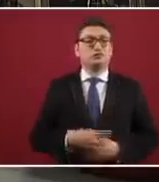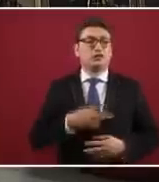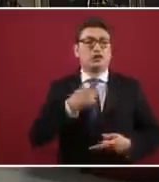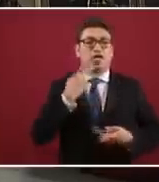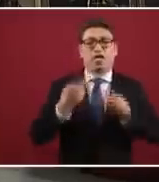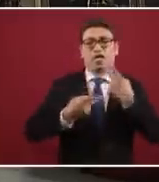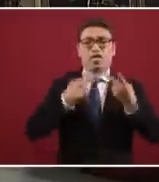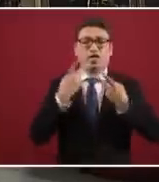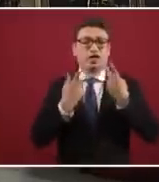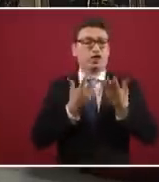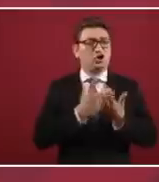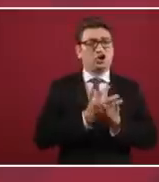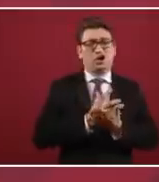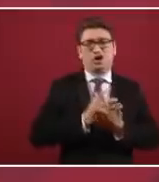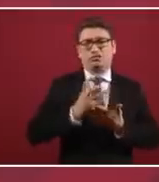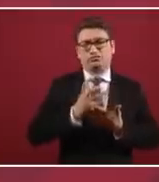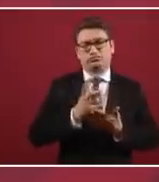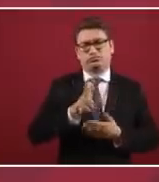exageraciones,